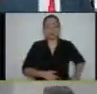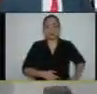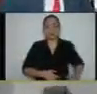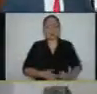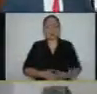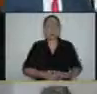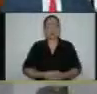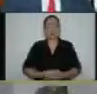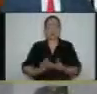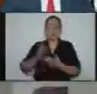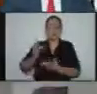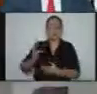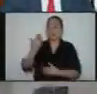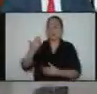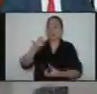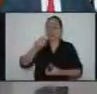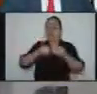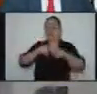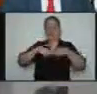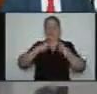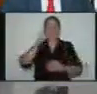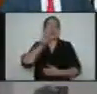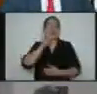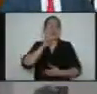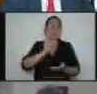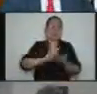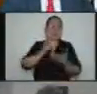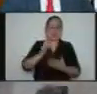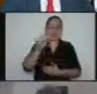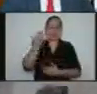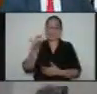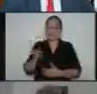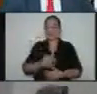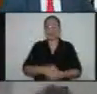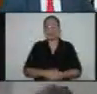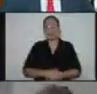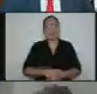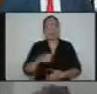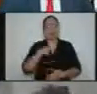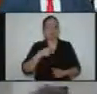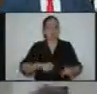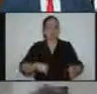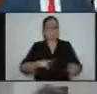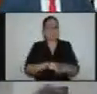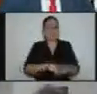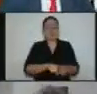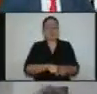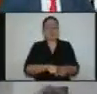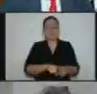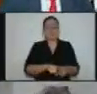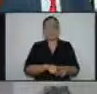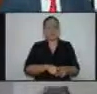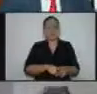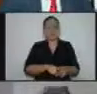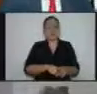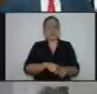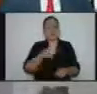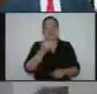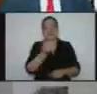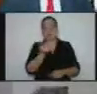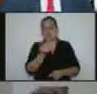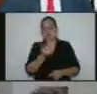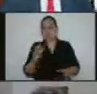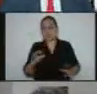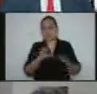Al contrario, magistrada, muchas gracias a usted. Yo, en los mismos términos que la magistrada y el magistrado, es